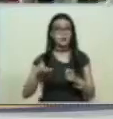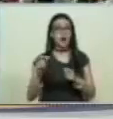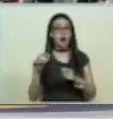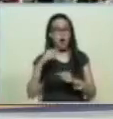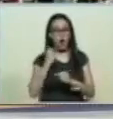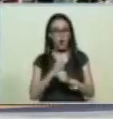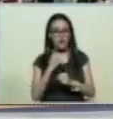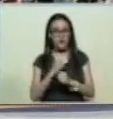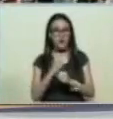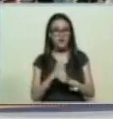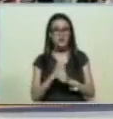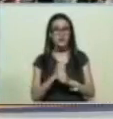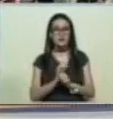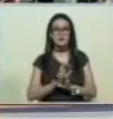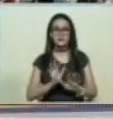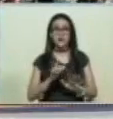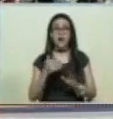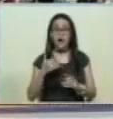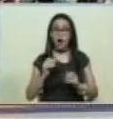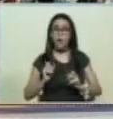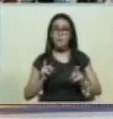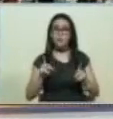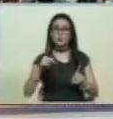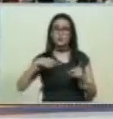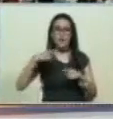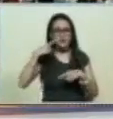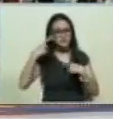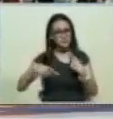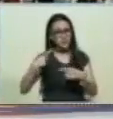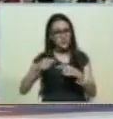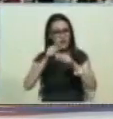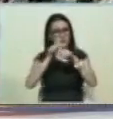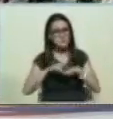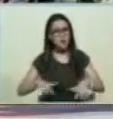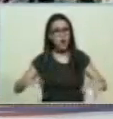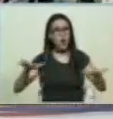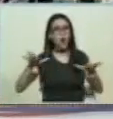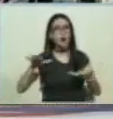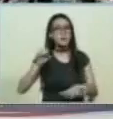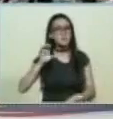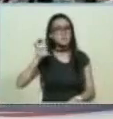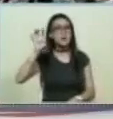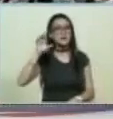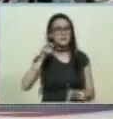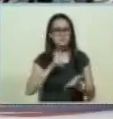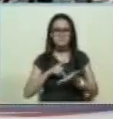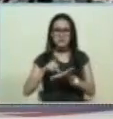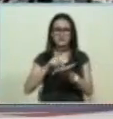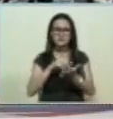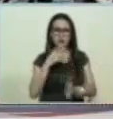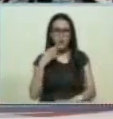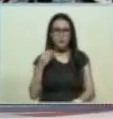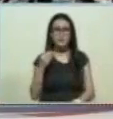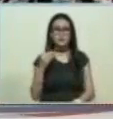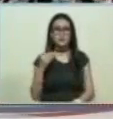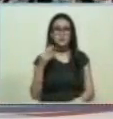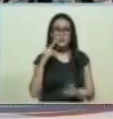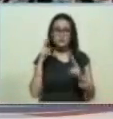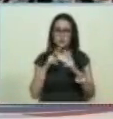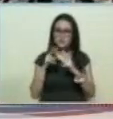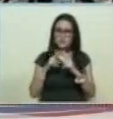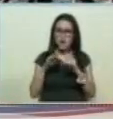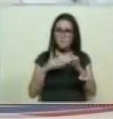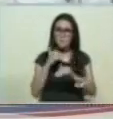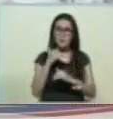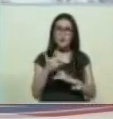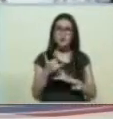jornada. Nosotros tenemos la oportunidad día a día que nos desplegamos por toda la patria para participar con la juventud, el conocimiento de sus proyectos,